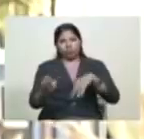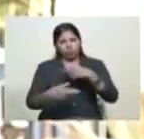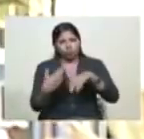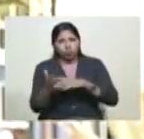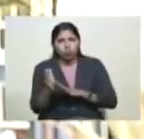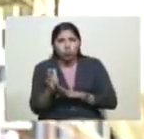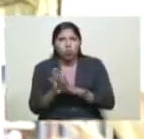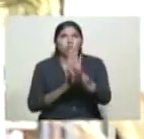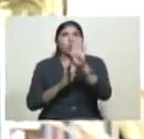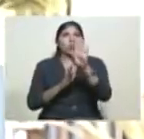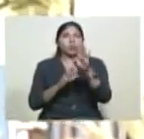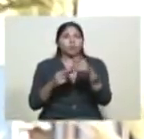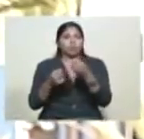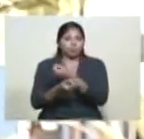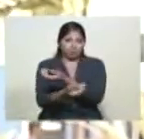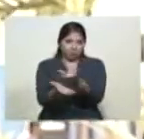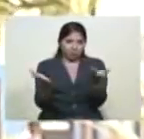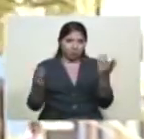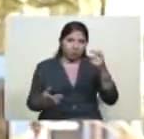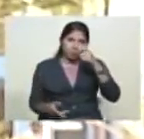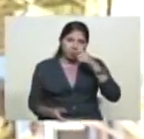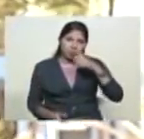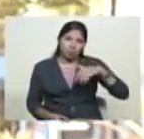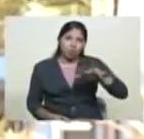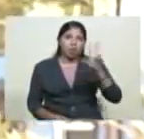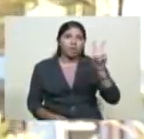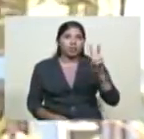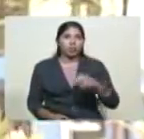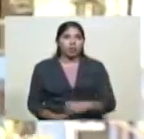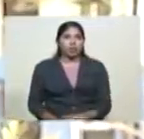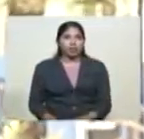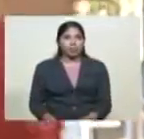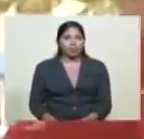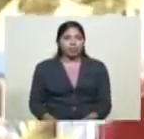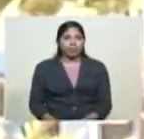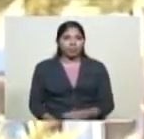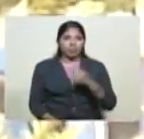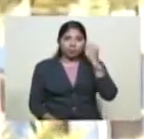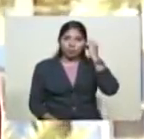para el beneficio de nuestra Venezuela amada. Presidente.